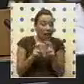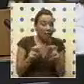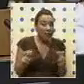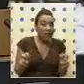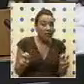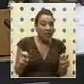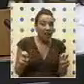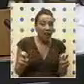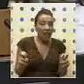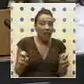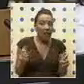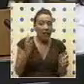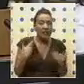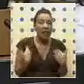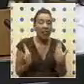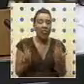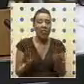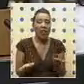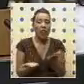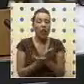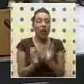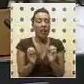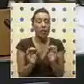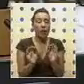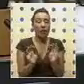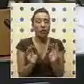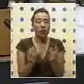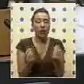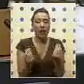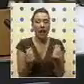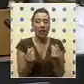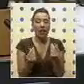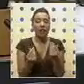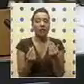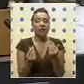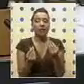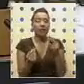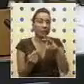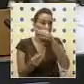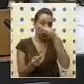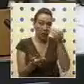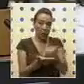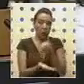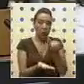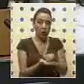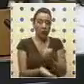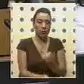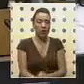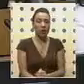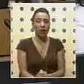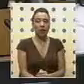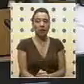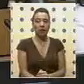investigadas estén entregando educación no solo de calidad, sino sin fines de lucro.